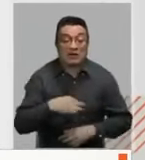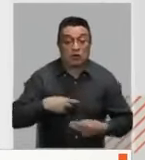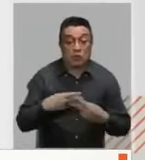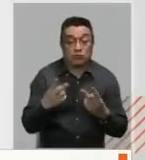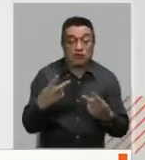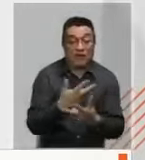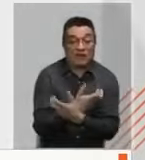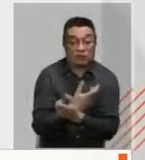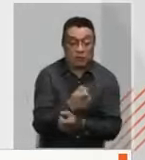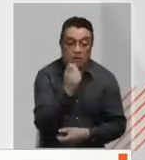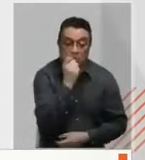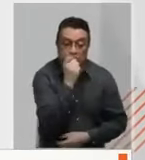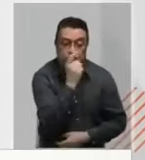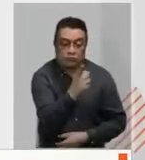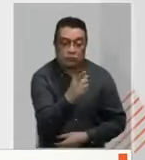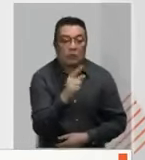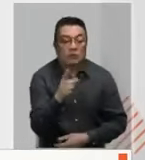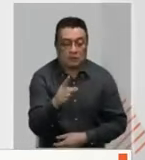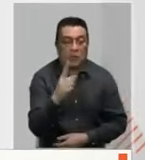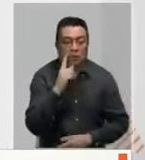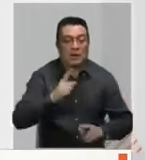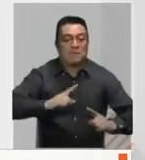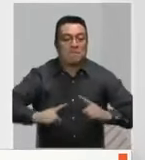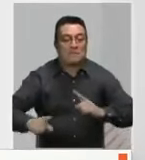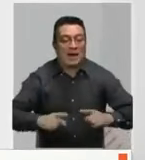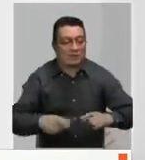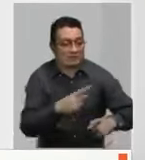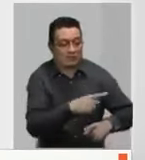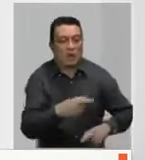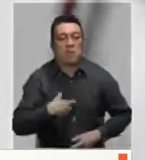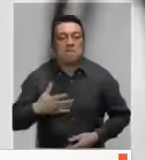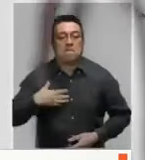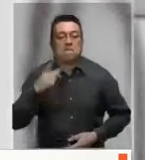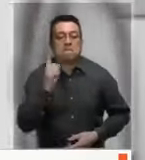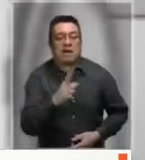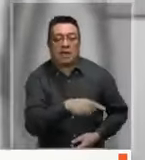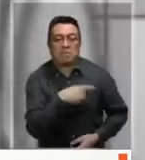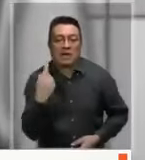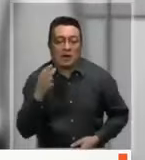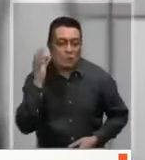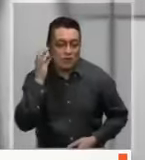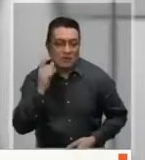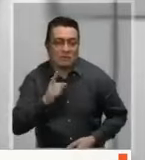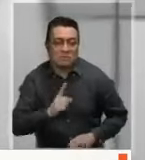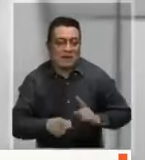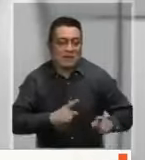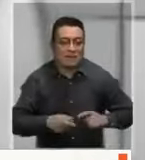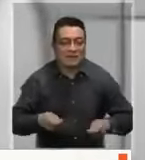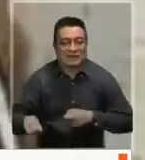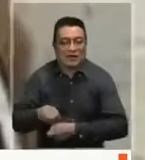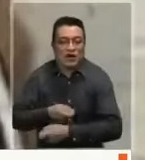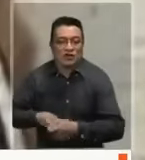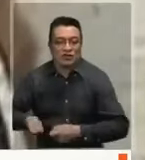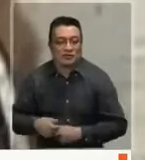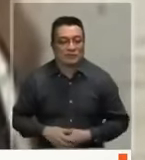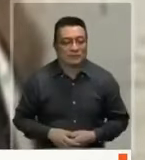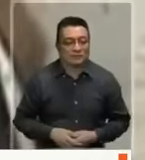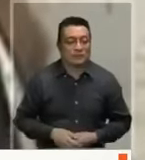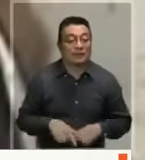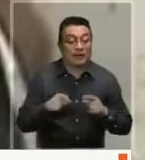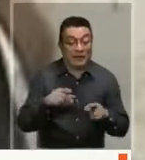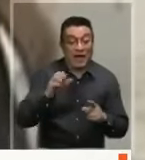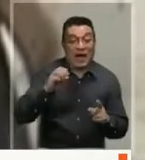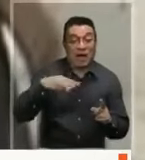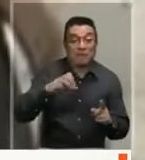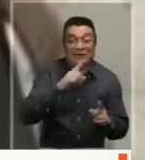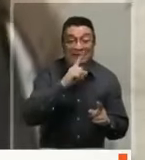decidió acusar a quien se indican como su manager como autora del crimen. Me falta el aire. Natalia Améstica